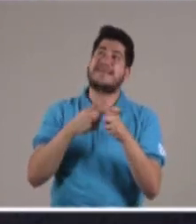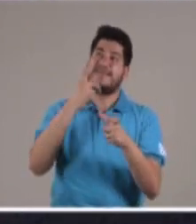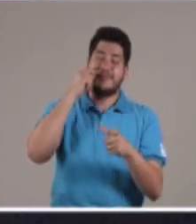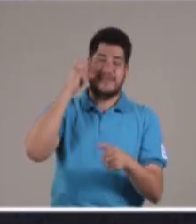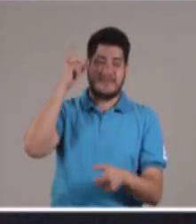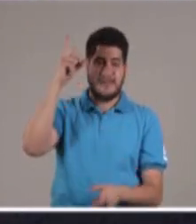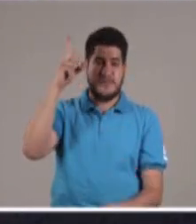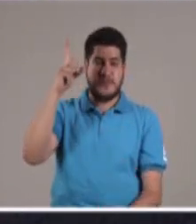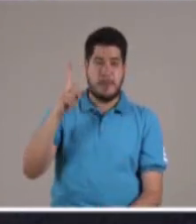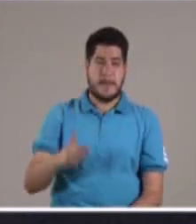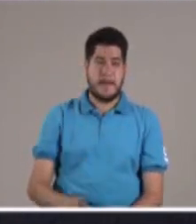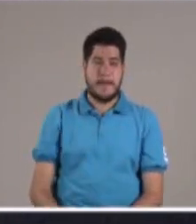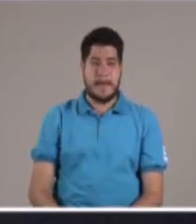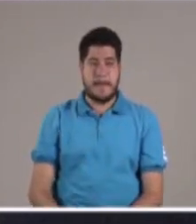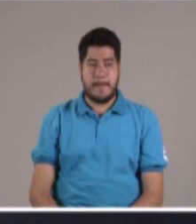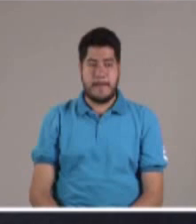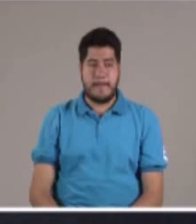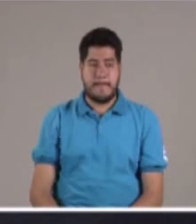señor